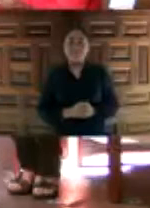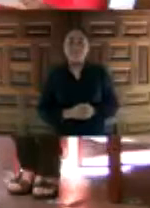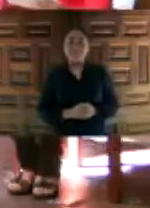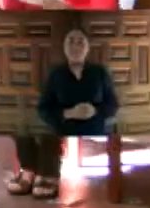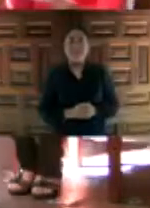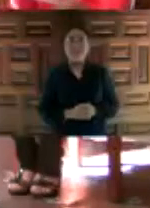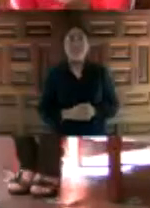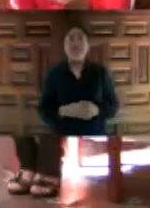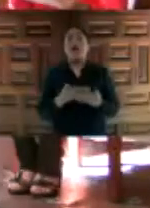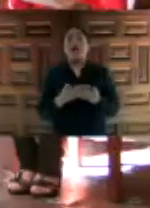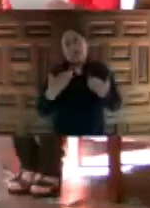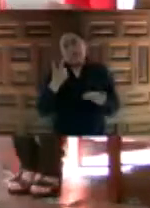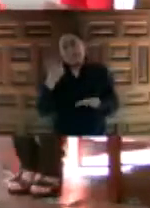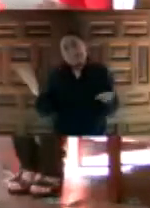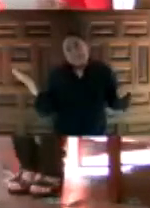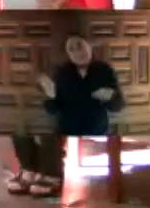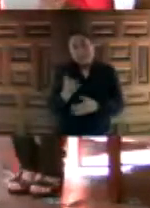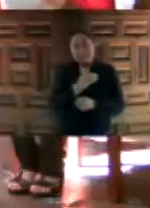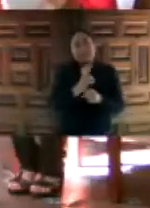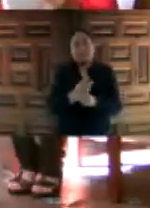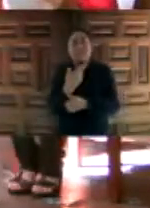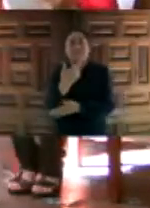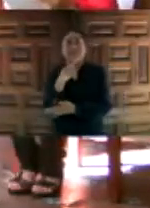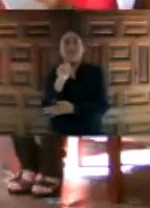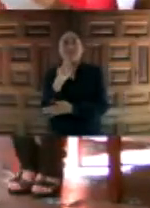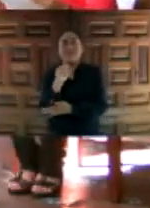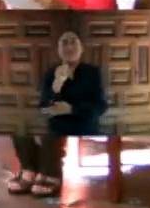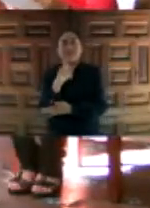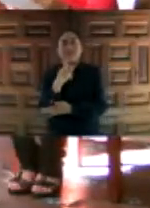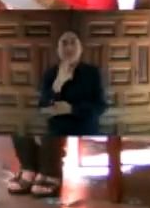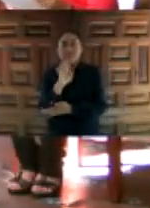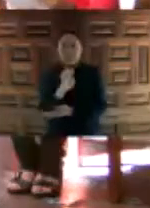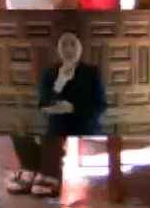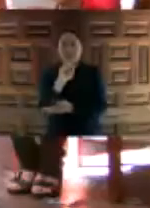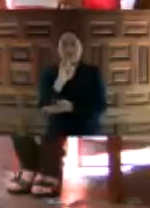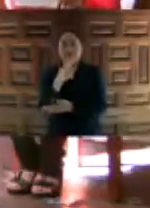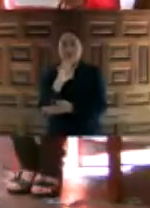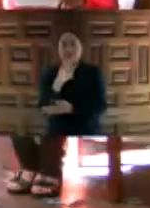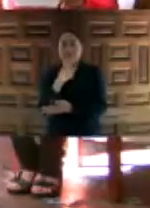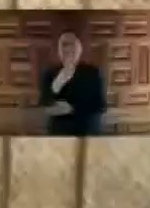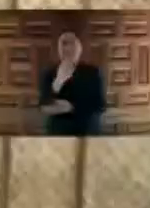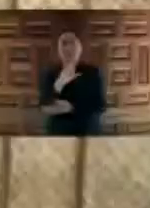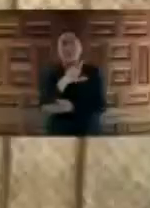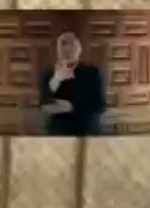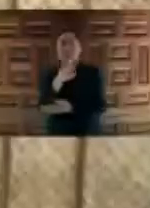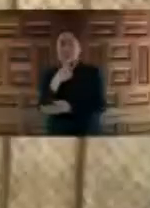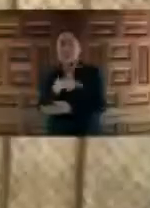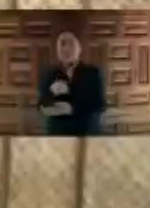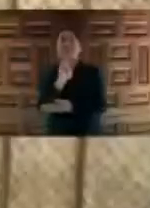Me permito presentar también a nuestra invitada, Guadalupe Olivier Téllez. La doctora